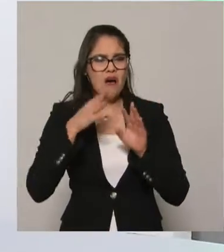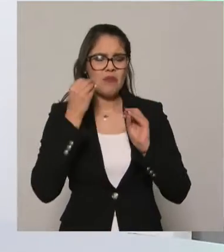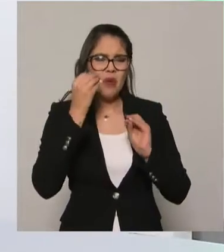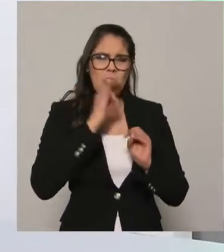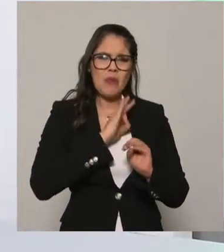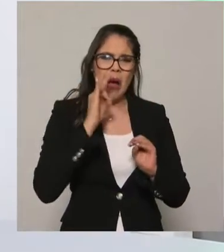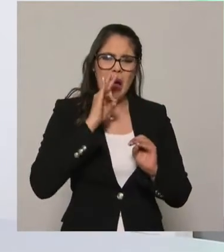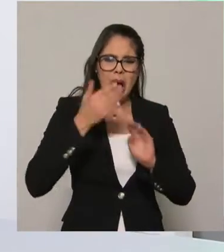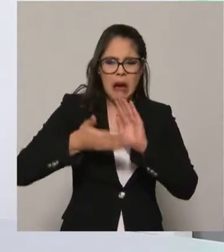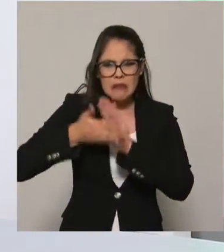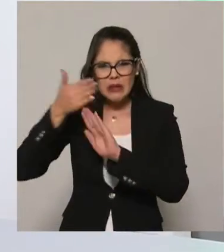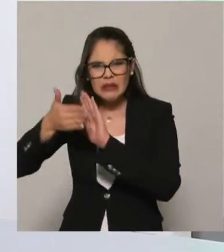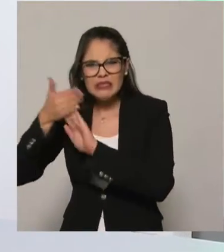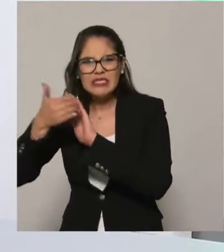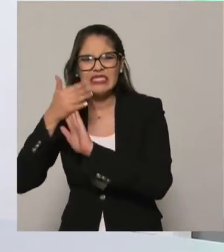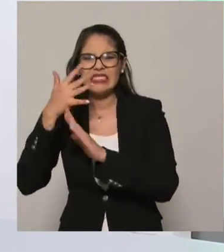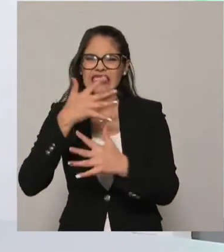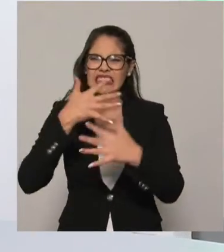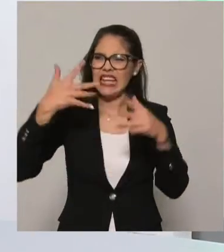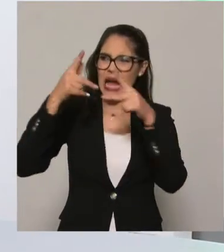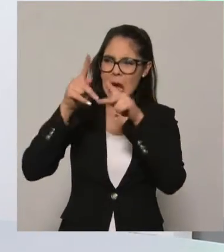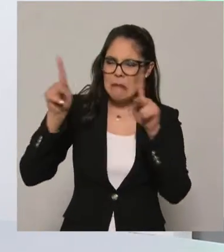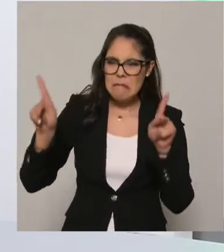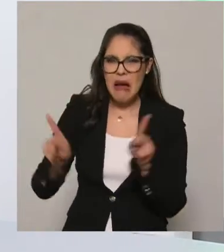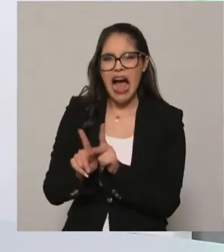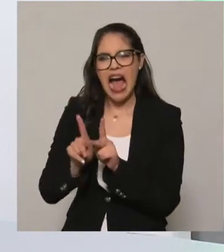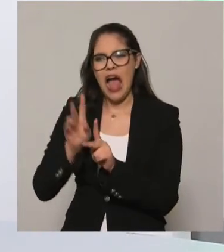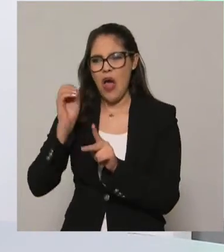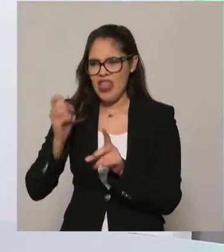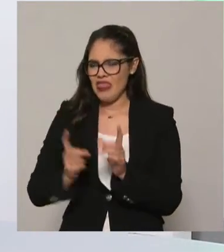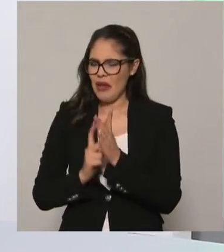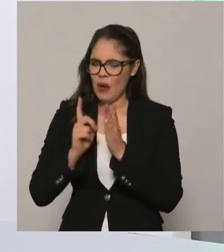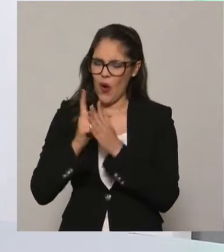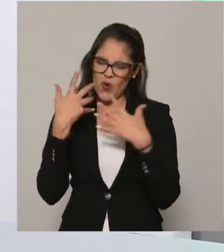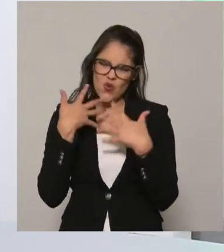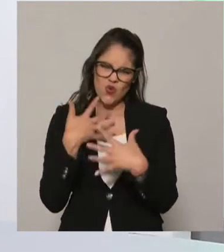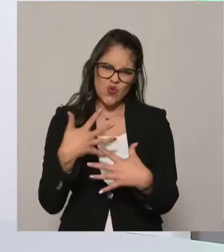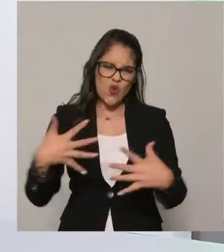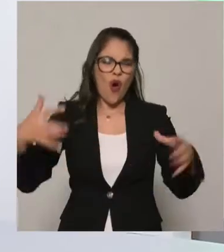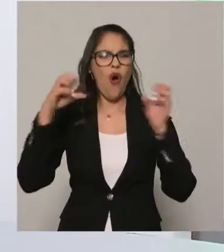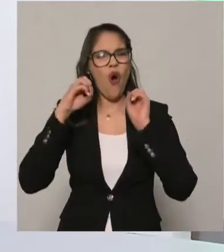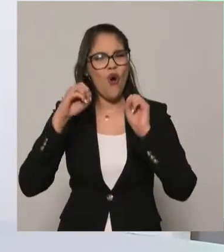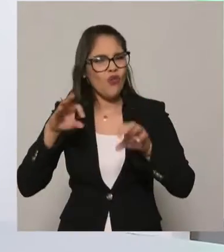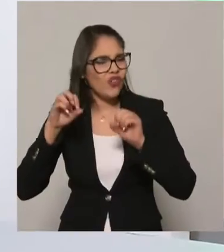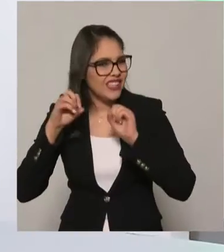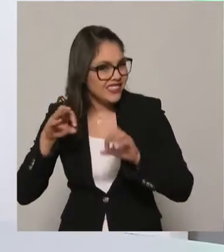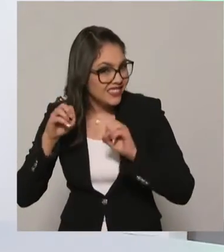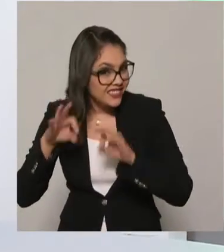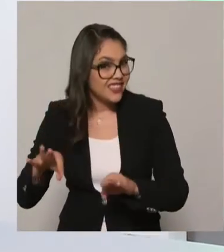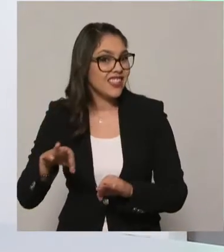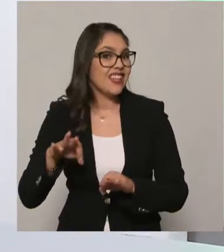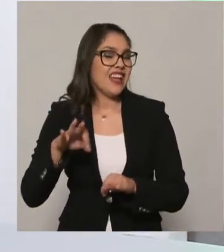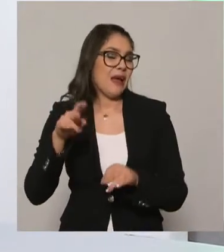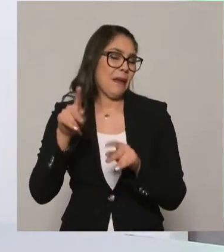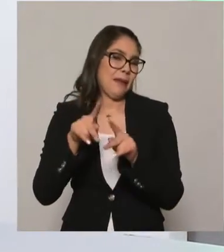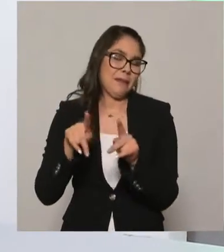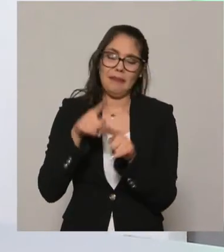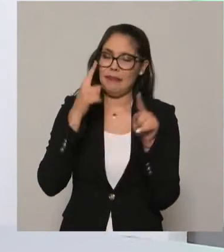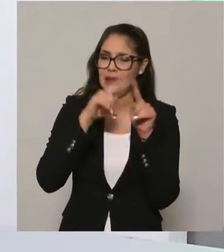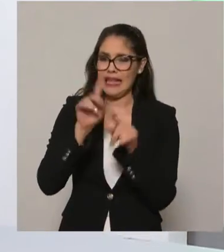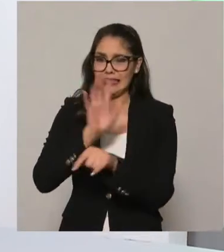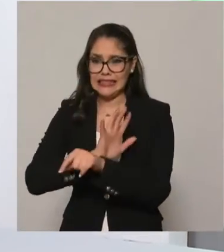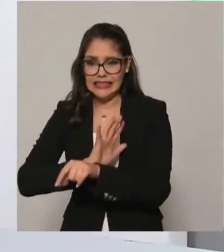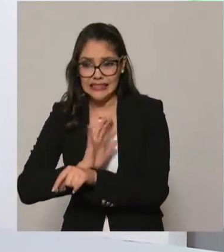donde se vayan a construir grandes desarrollos inmobiliarios. Estamos hablando desde oficinas, centros comerciales,